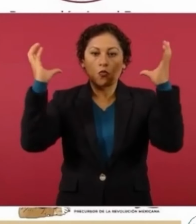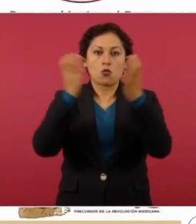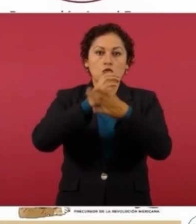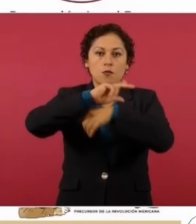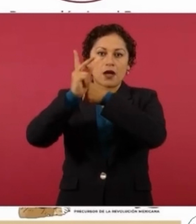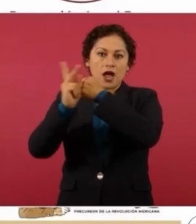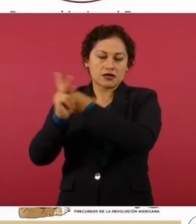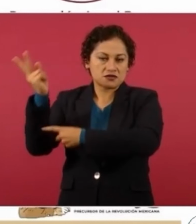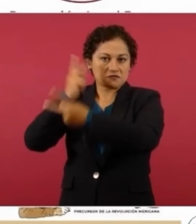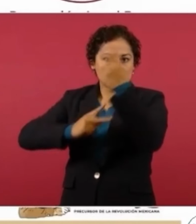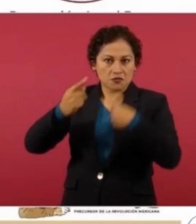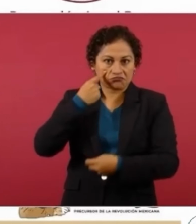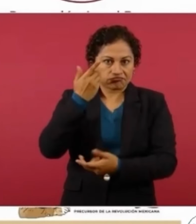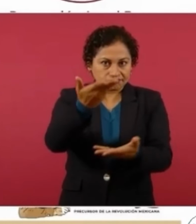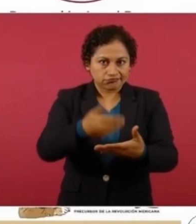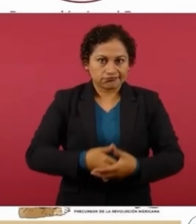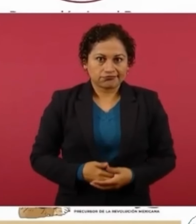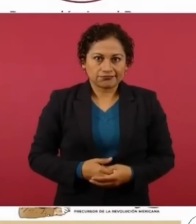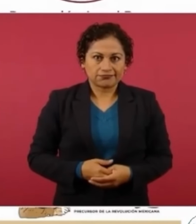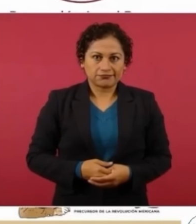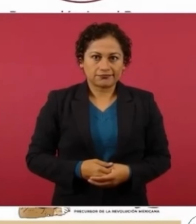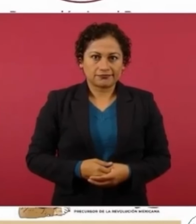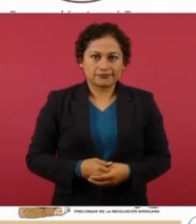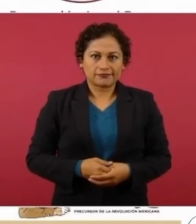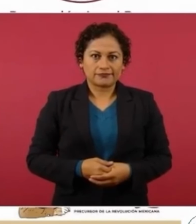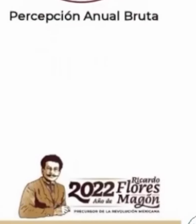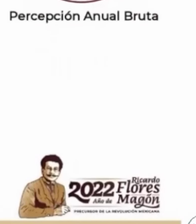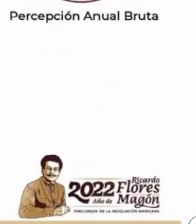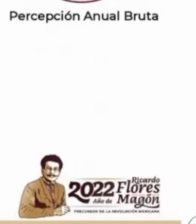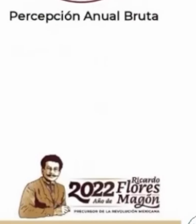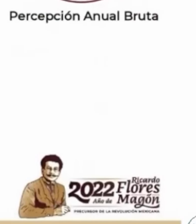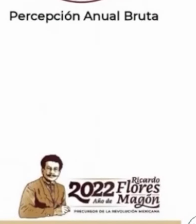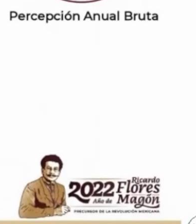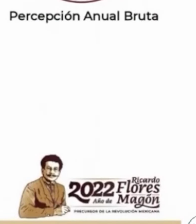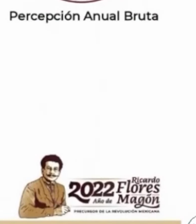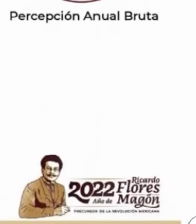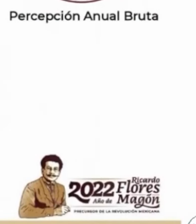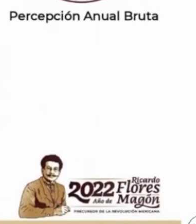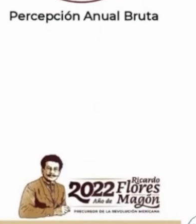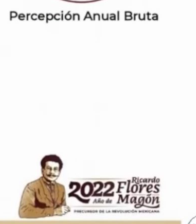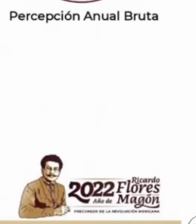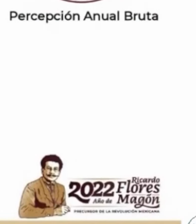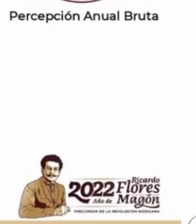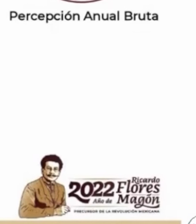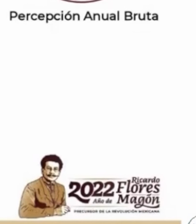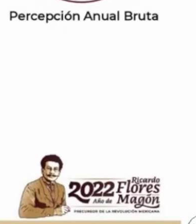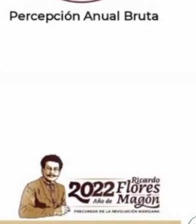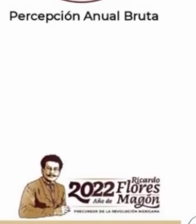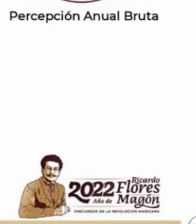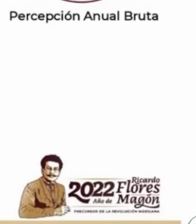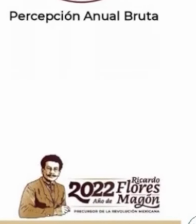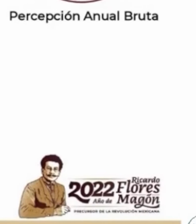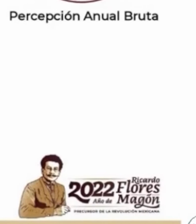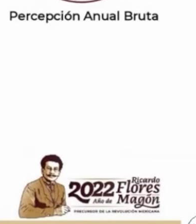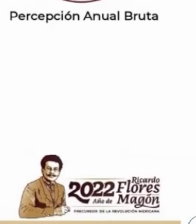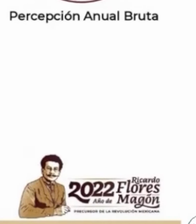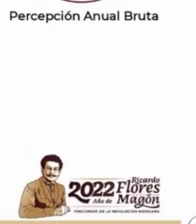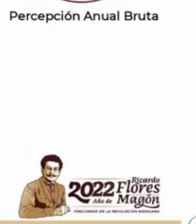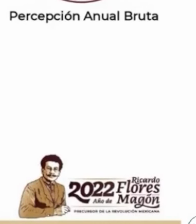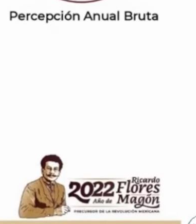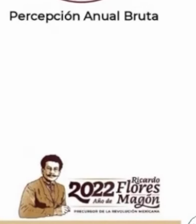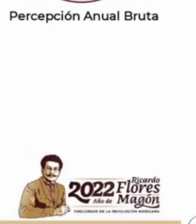Esta convocatoria está hecha específicamente para cubrir 749